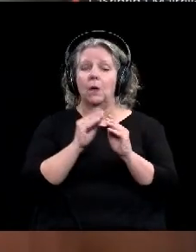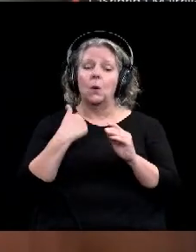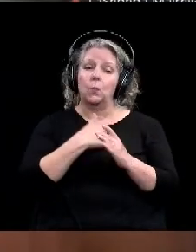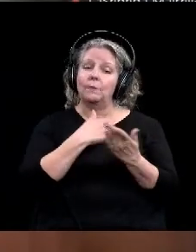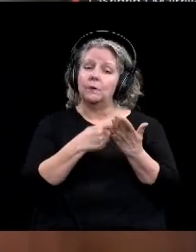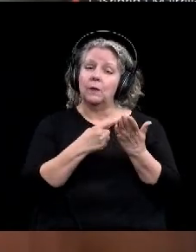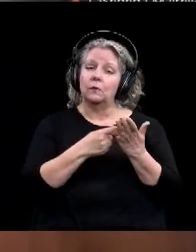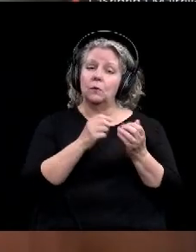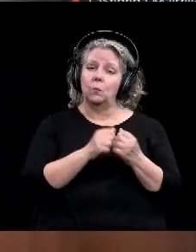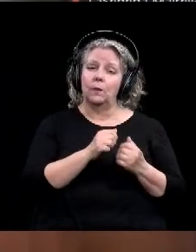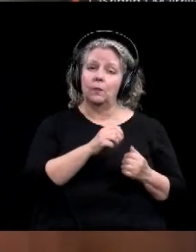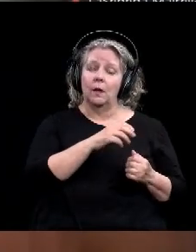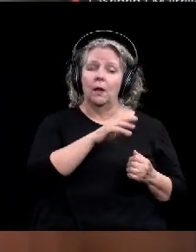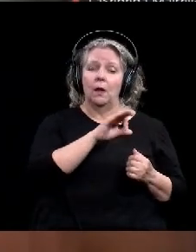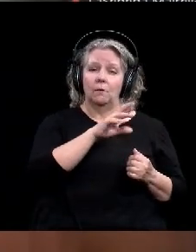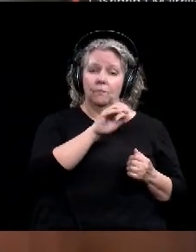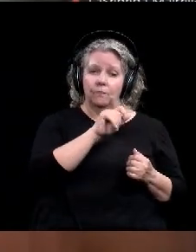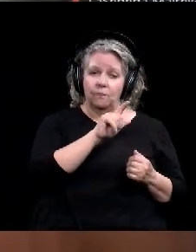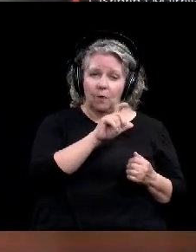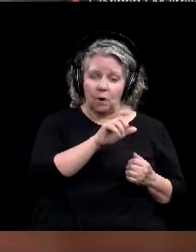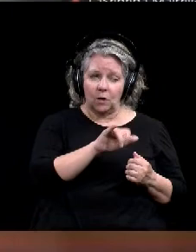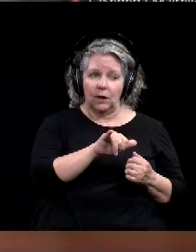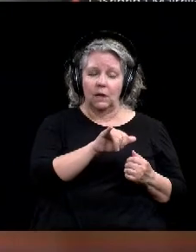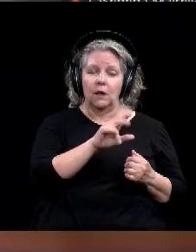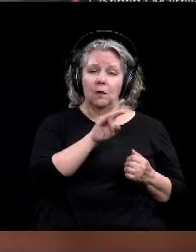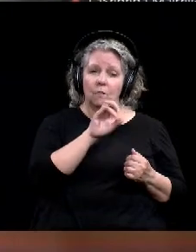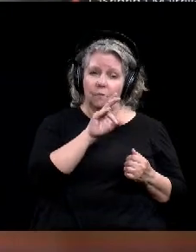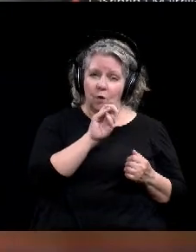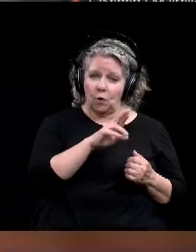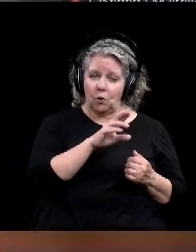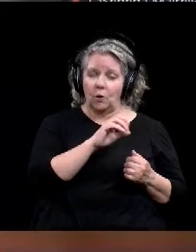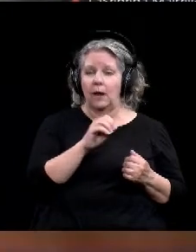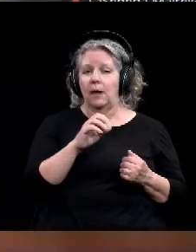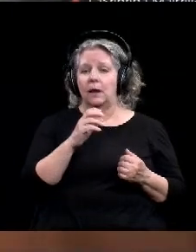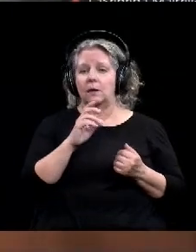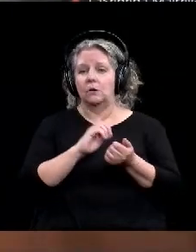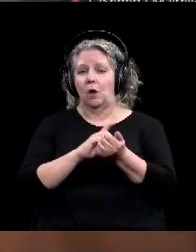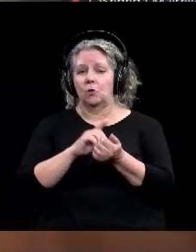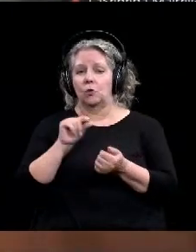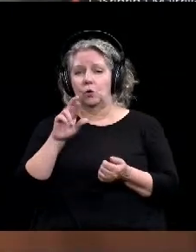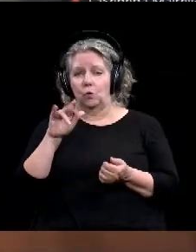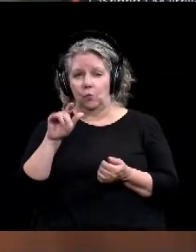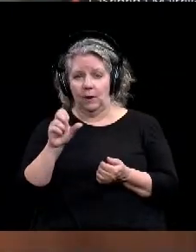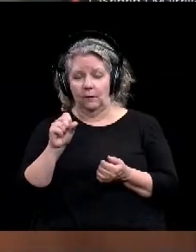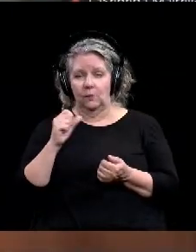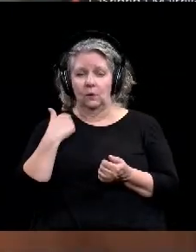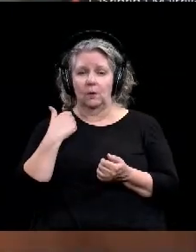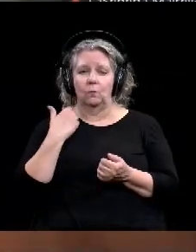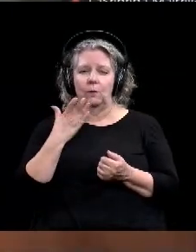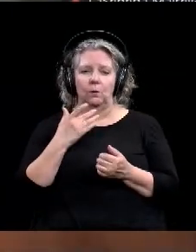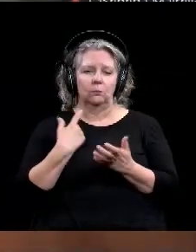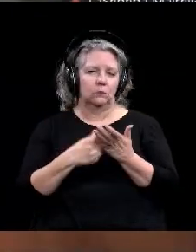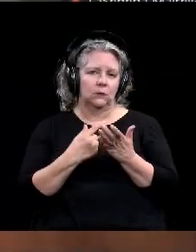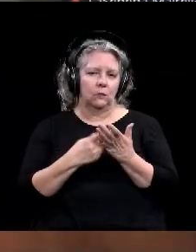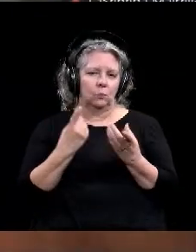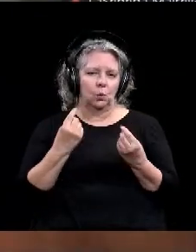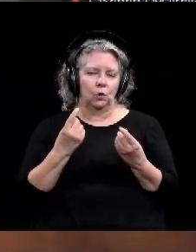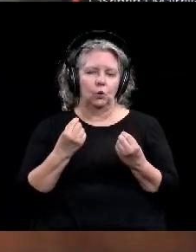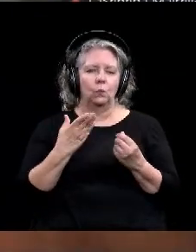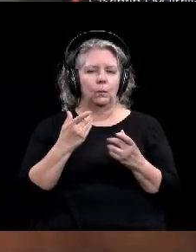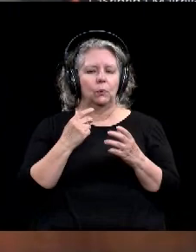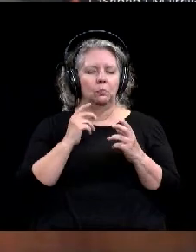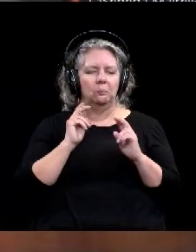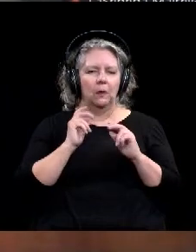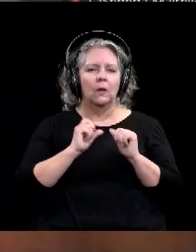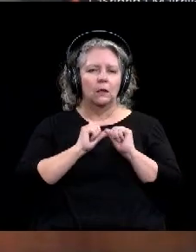continuar de monitor nuestros datos así dando los datos que tenemos en los últimos